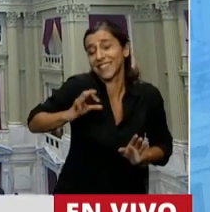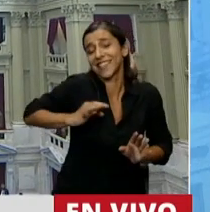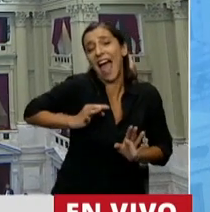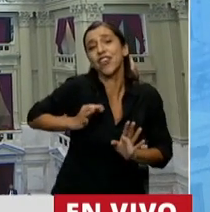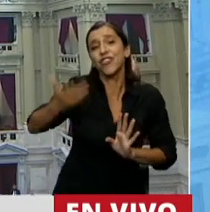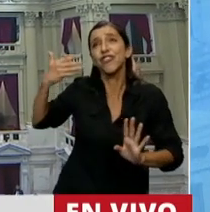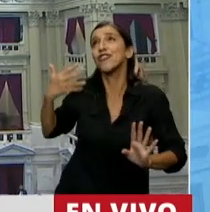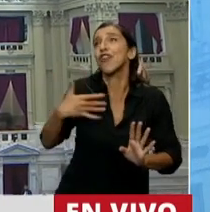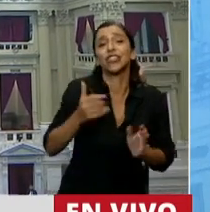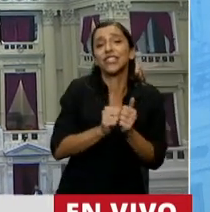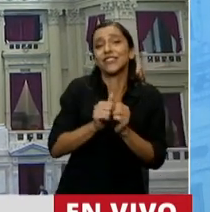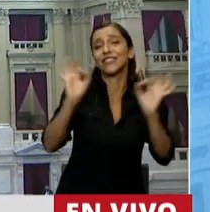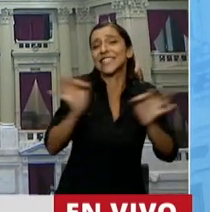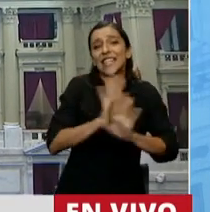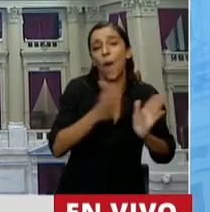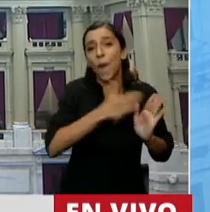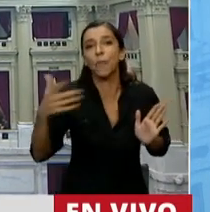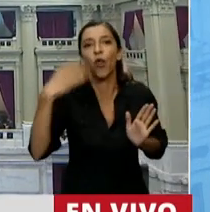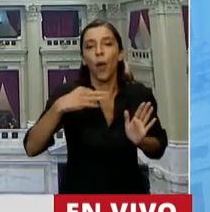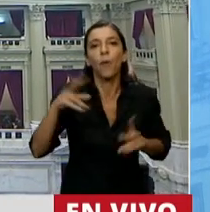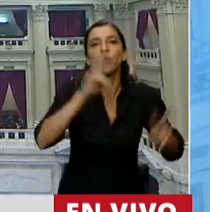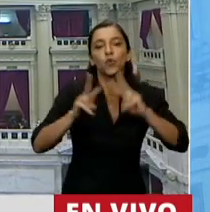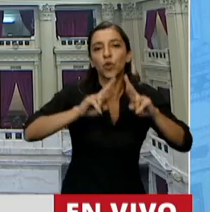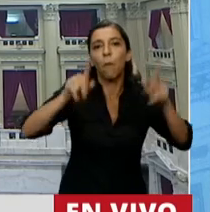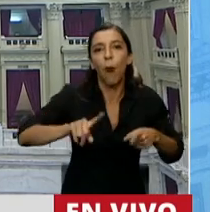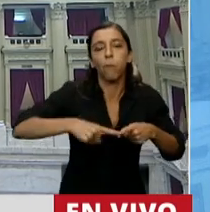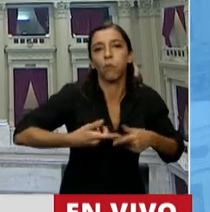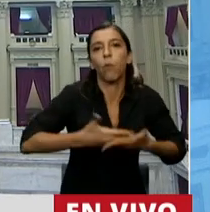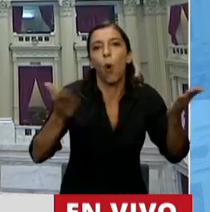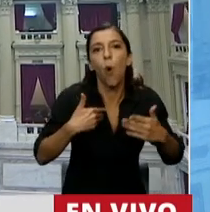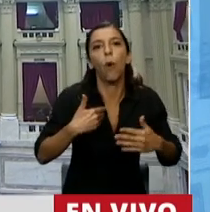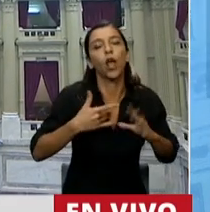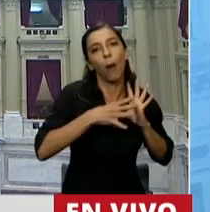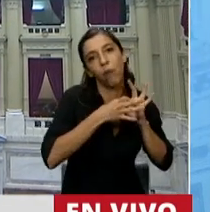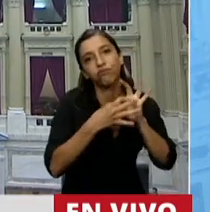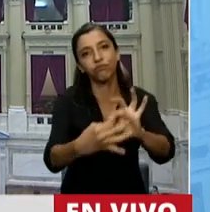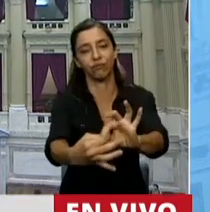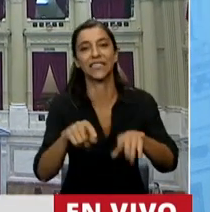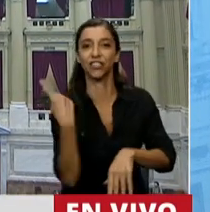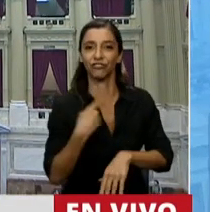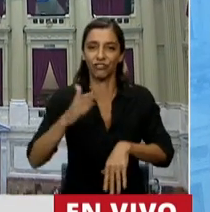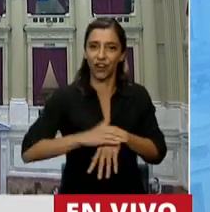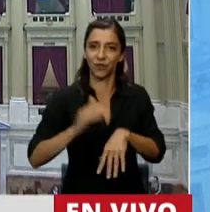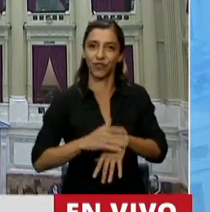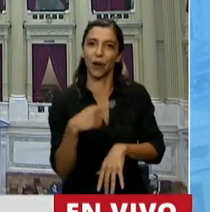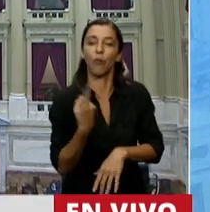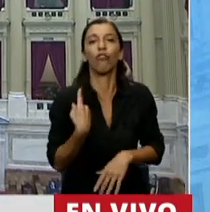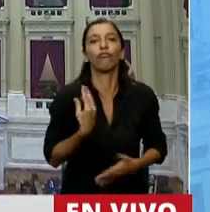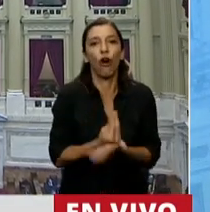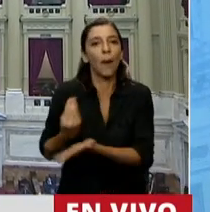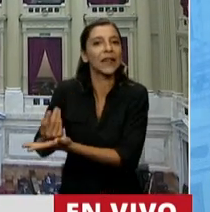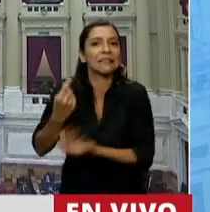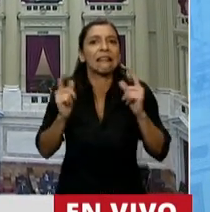tener un correlato en las leyes y en las decisiones de política pública que se implementen. Nosotros tenemos esa responsabilidad porque somos representantes de nuestro